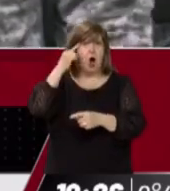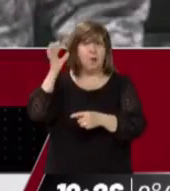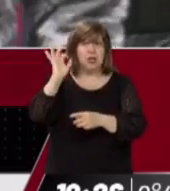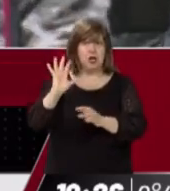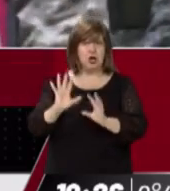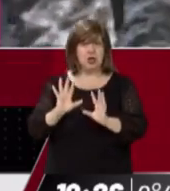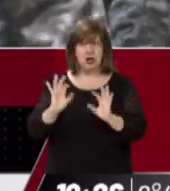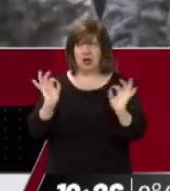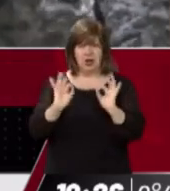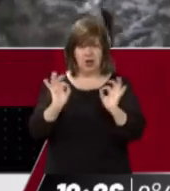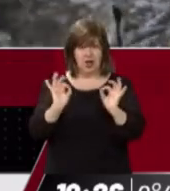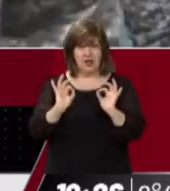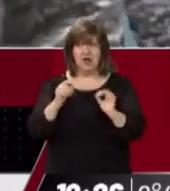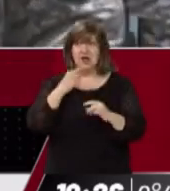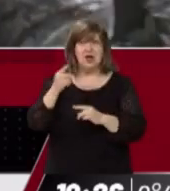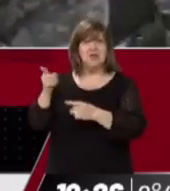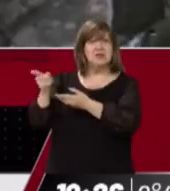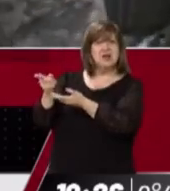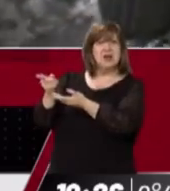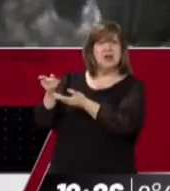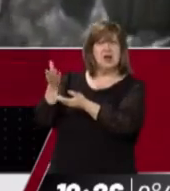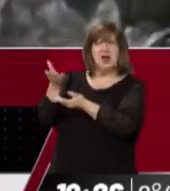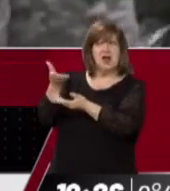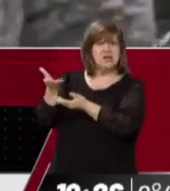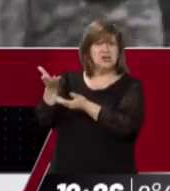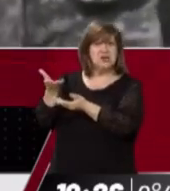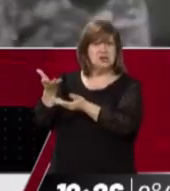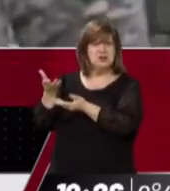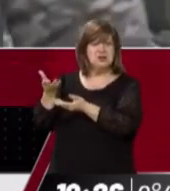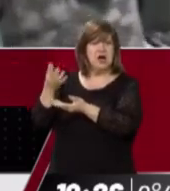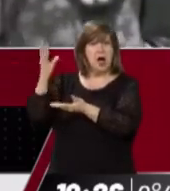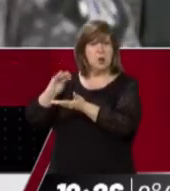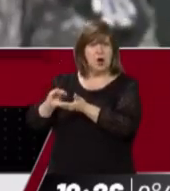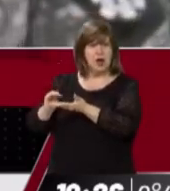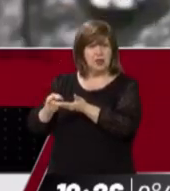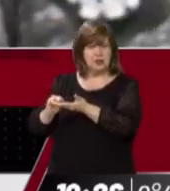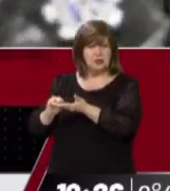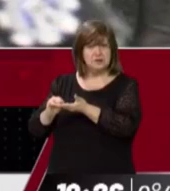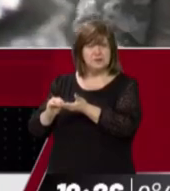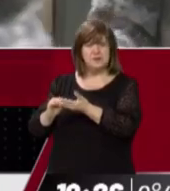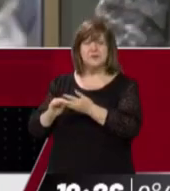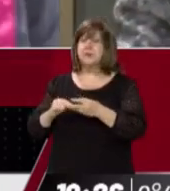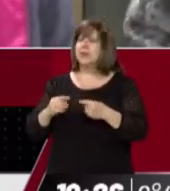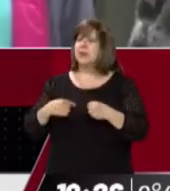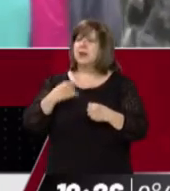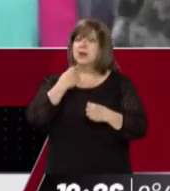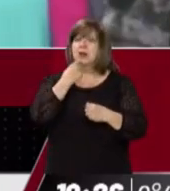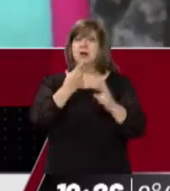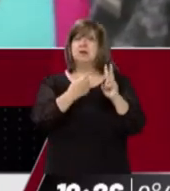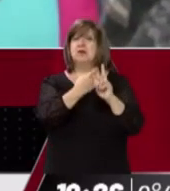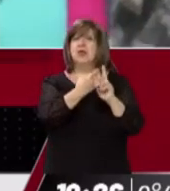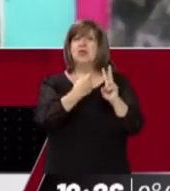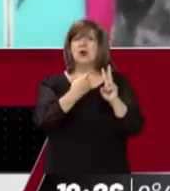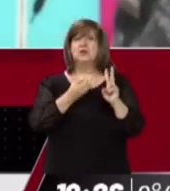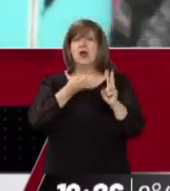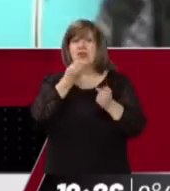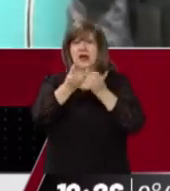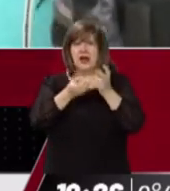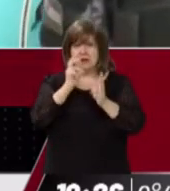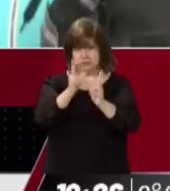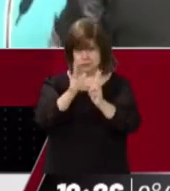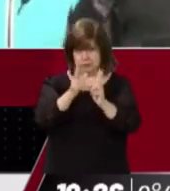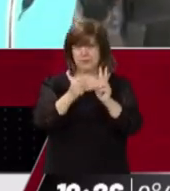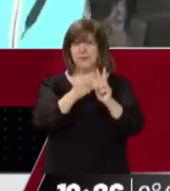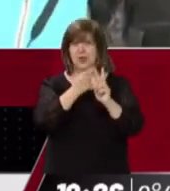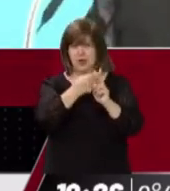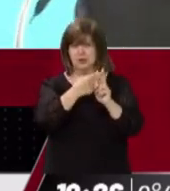que estos señores han estado diciendo sobre ellos cuando declararon Qué pasó con tus hijos cada